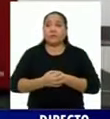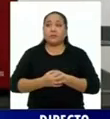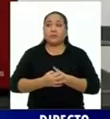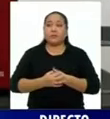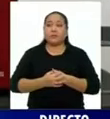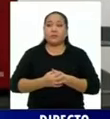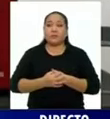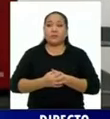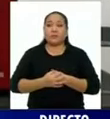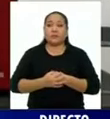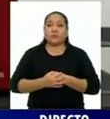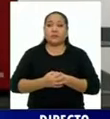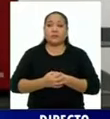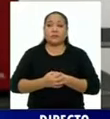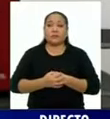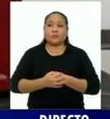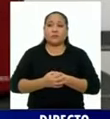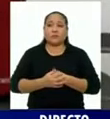¿Ministro?